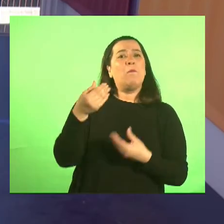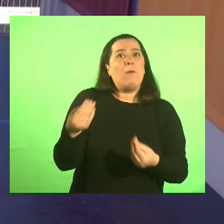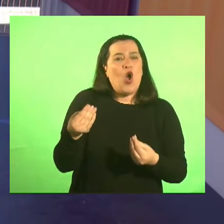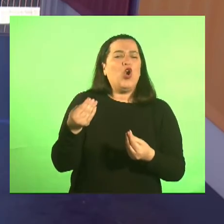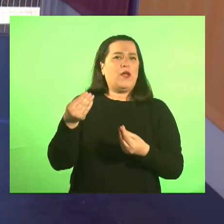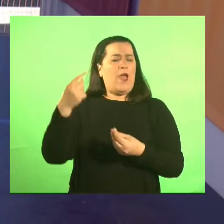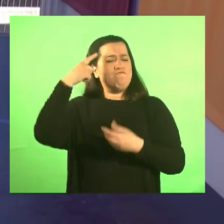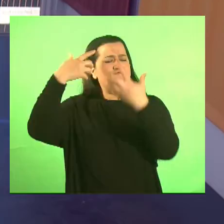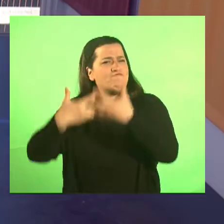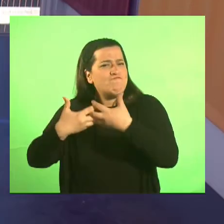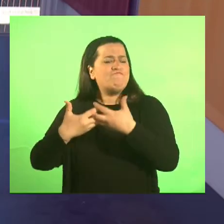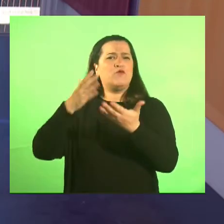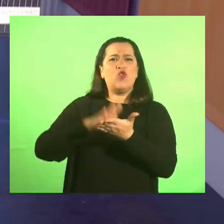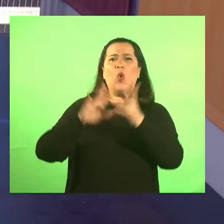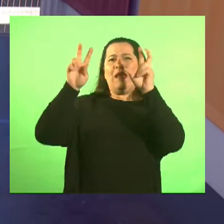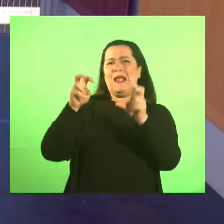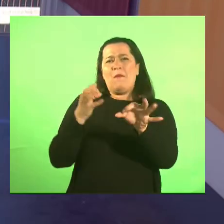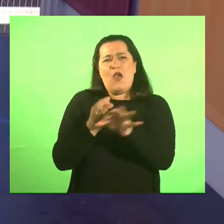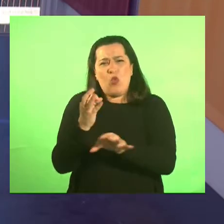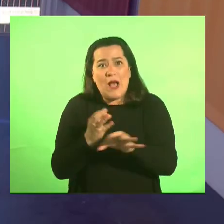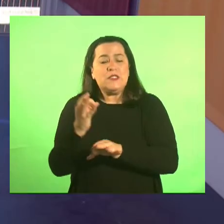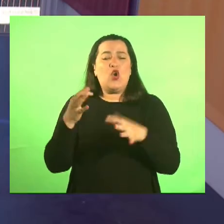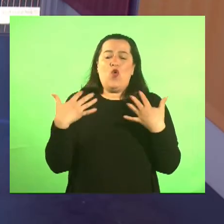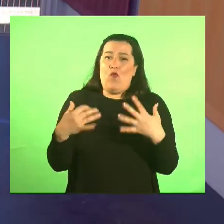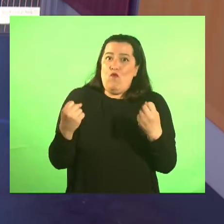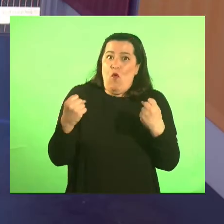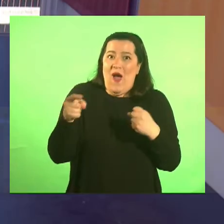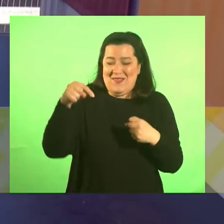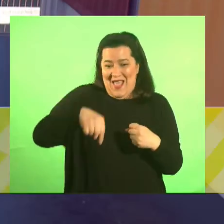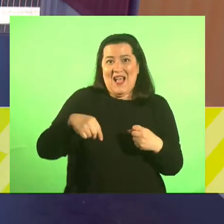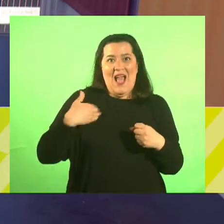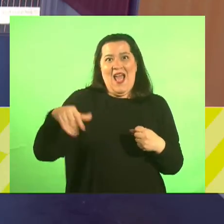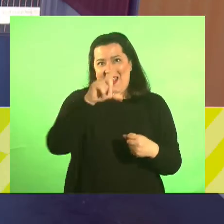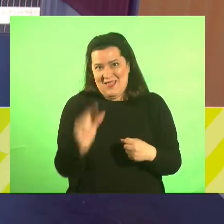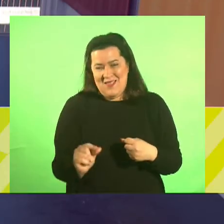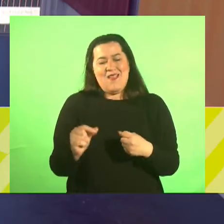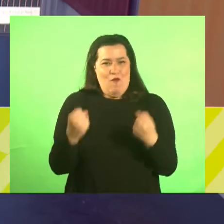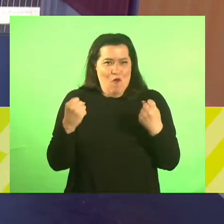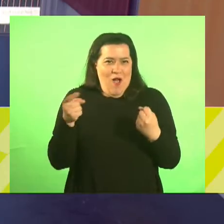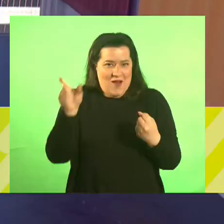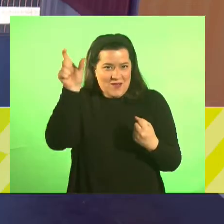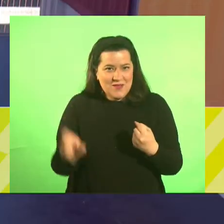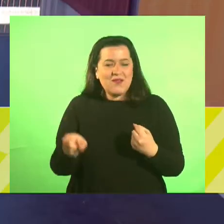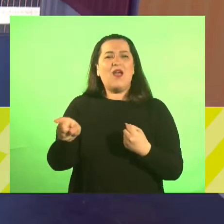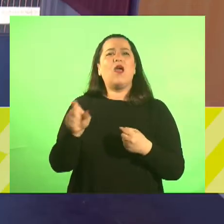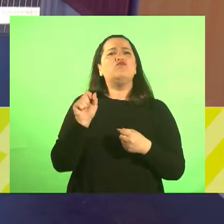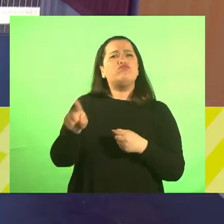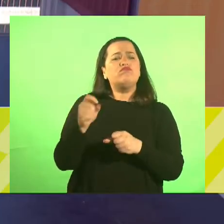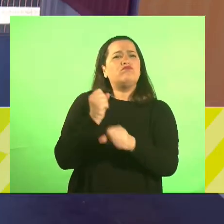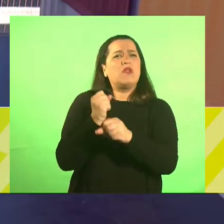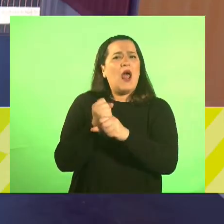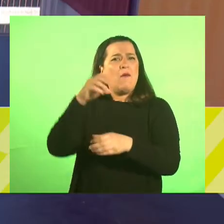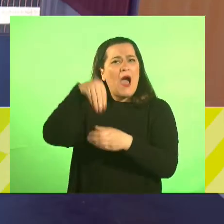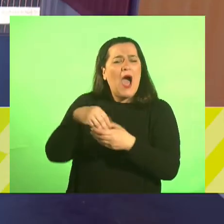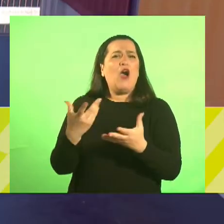de la educación con arraigo acá en nuestra tierra, que en sus trabajos incluye